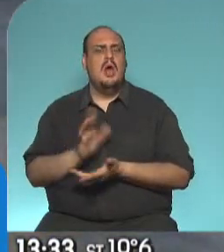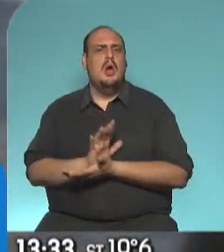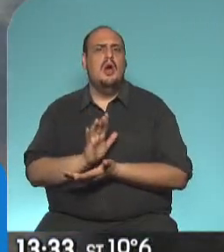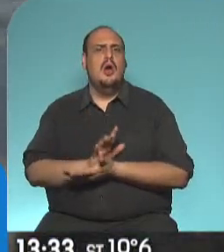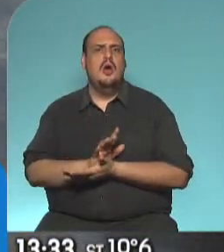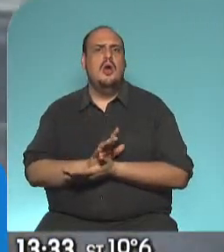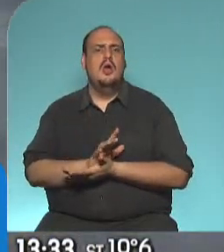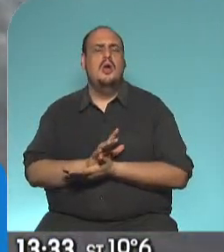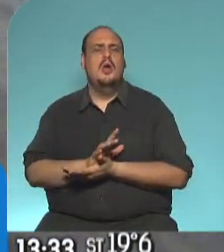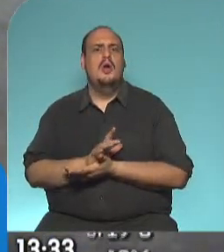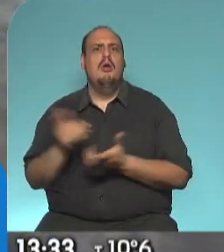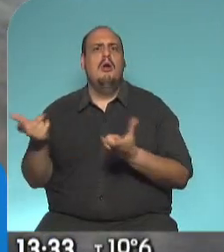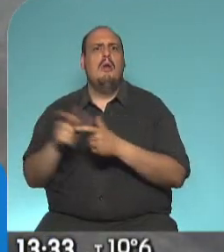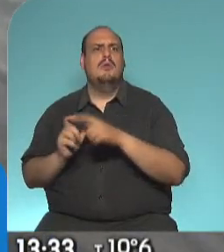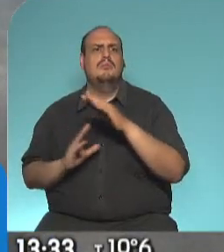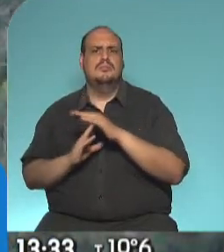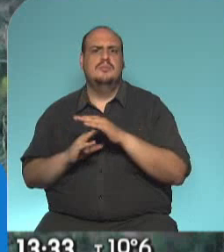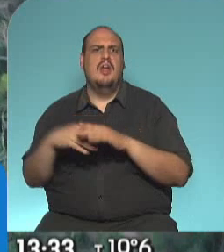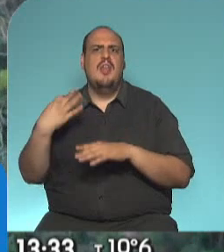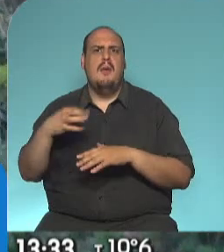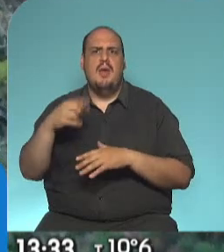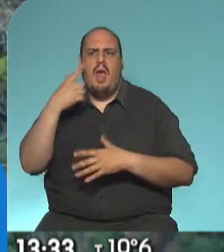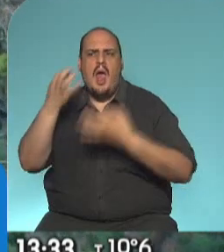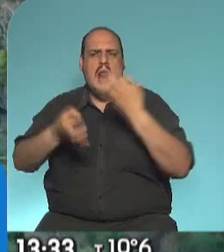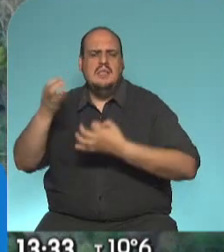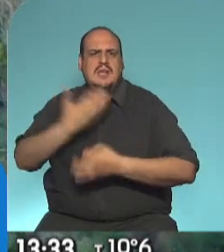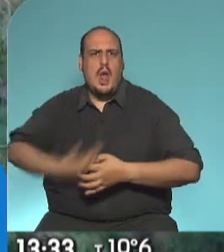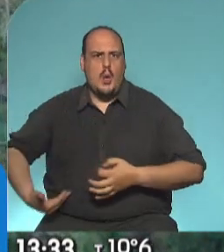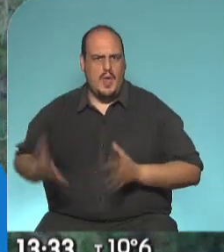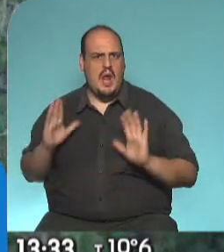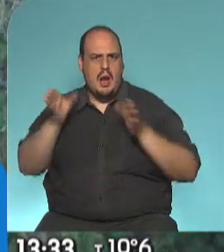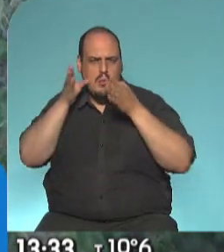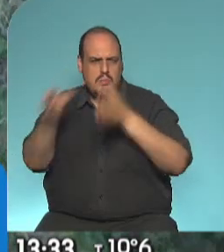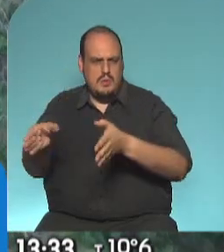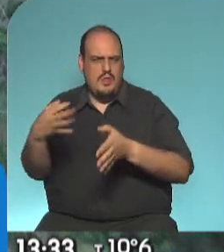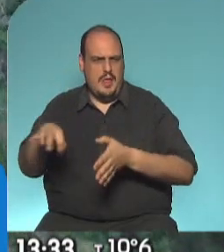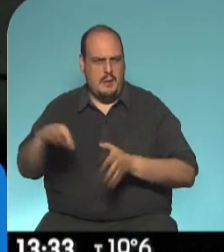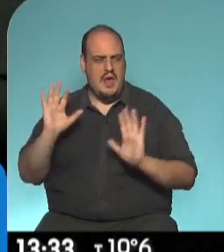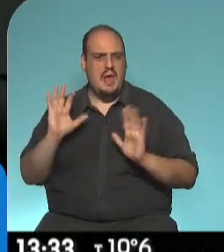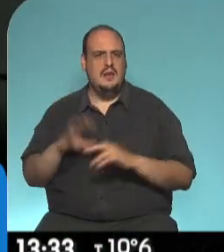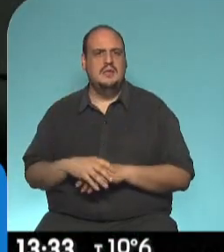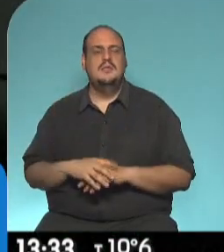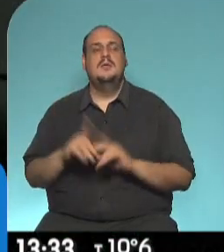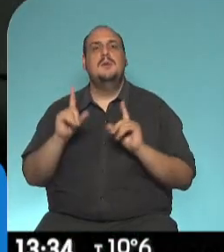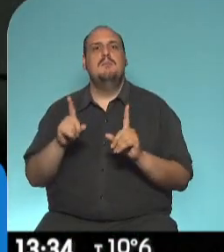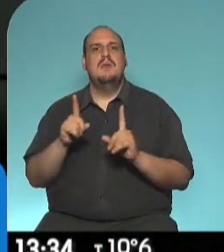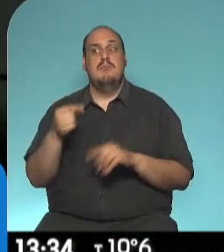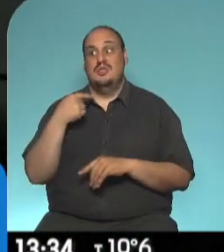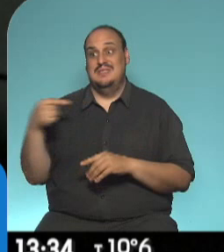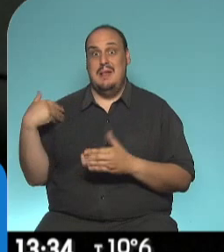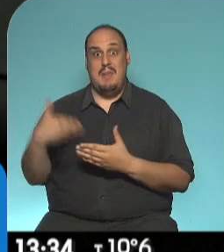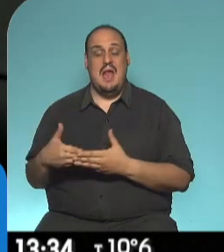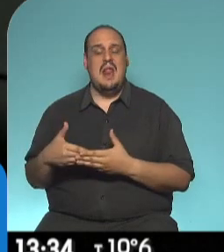del alto comisionado era juzgar al gobierno. Sí. Y es muy difícil, inclusive esto ha sucedido en esta semana